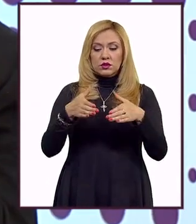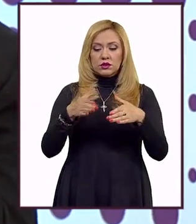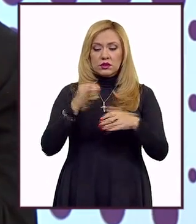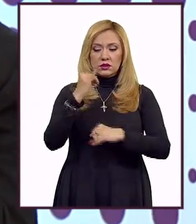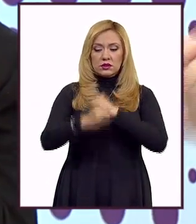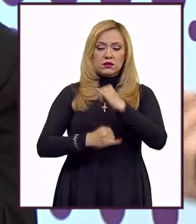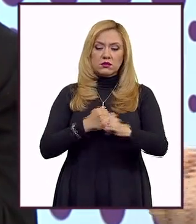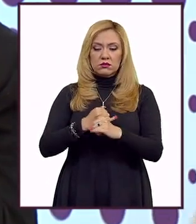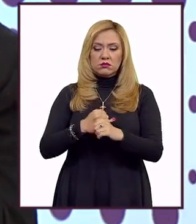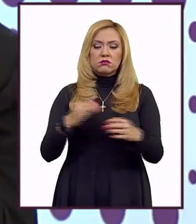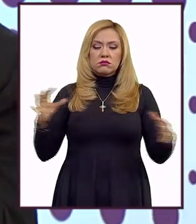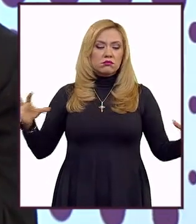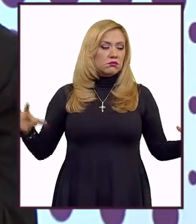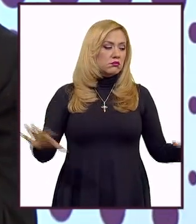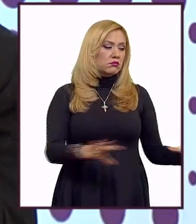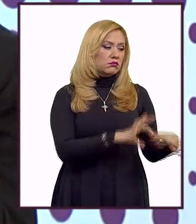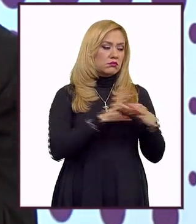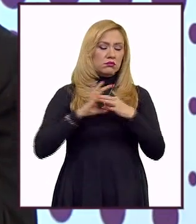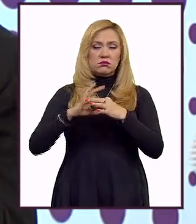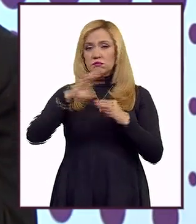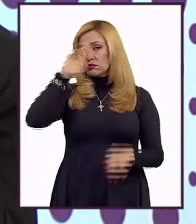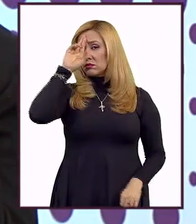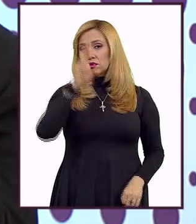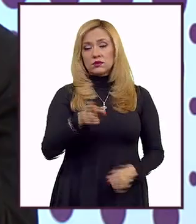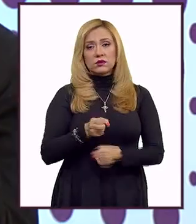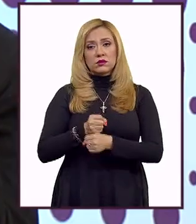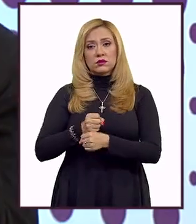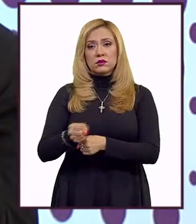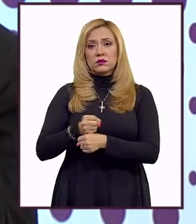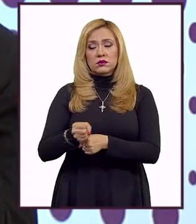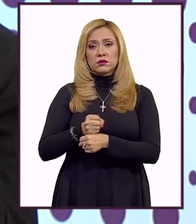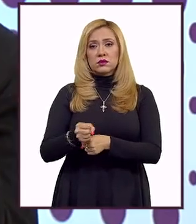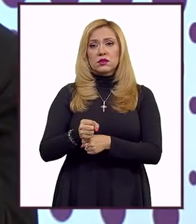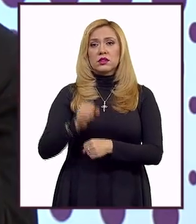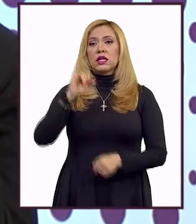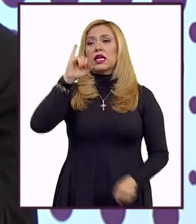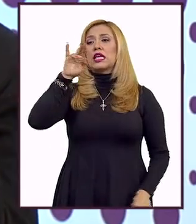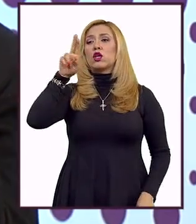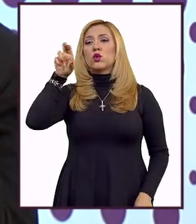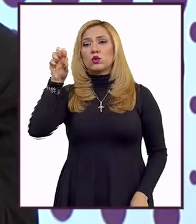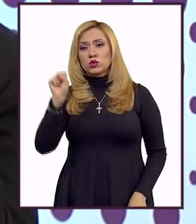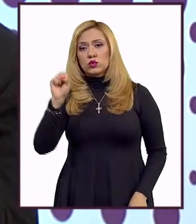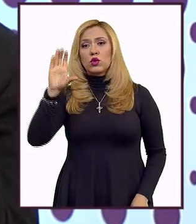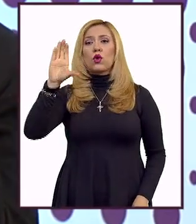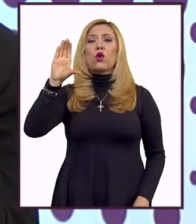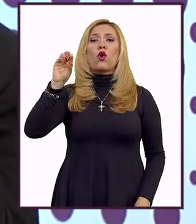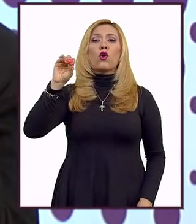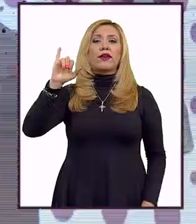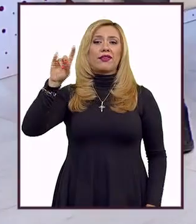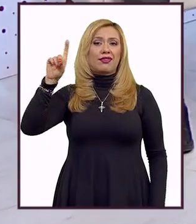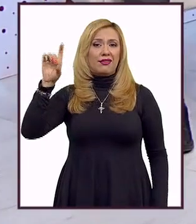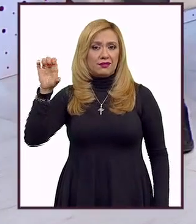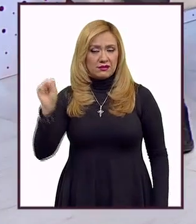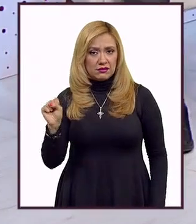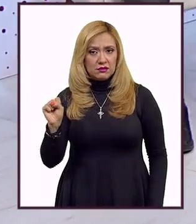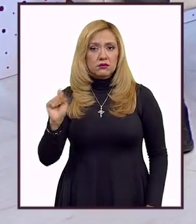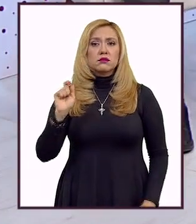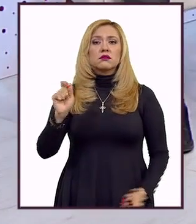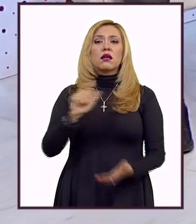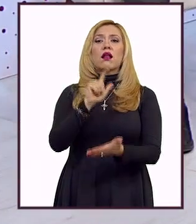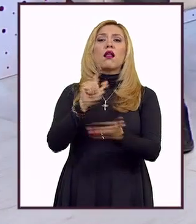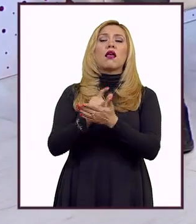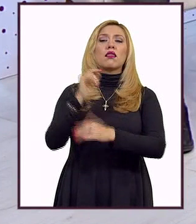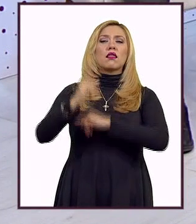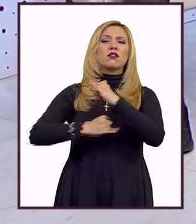y ha determinado justamente que la prohibición de la tortura es una norma jus cogens. ¿Qué significa esto? En derecho internacional significa que es una